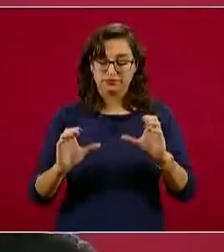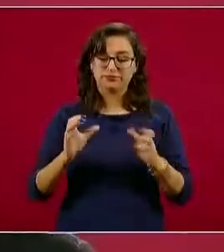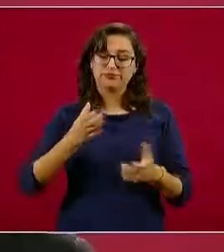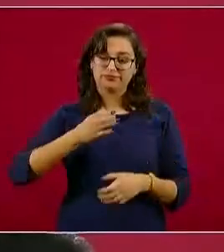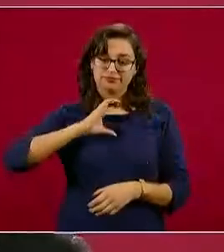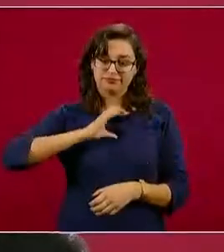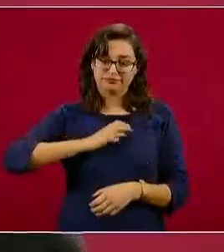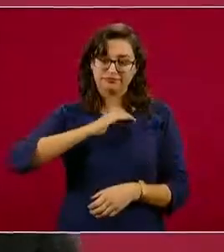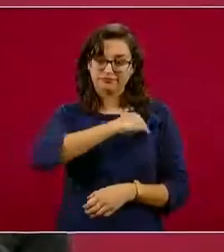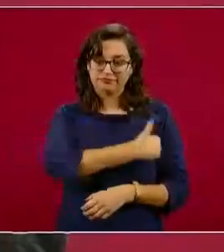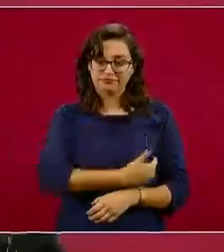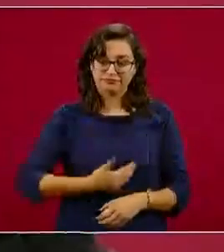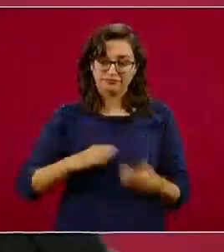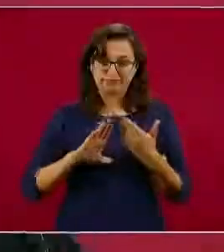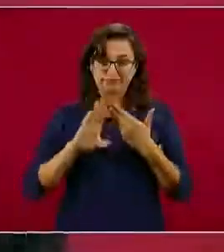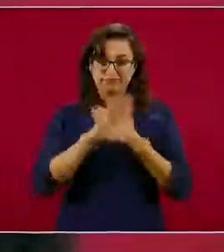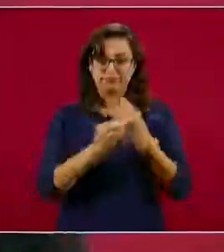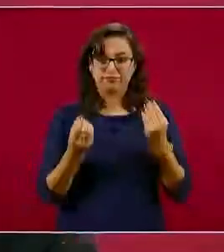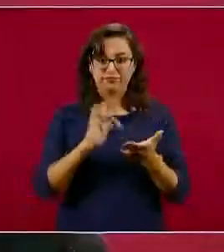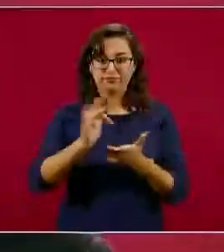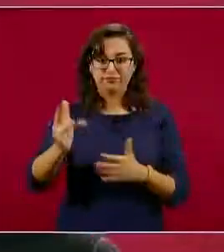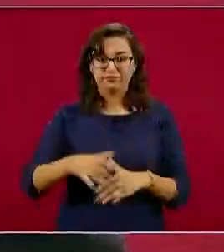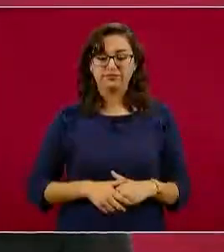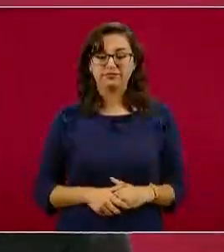mama. Muchas gracias.